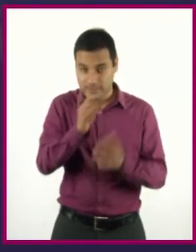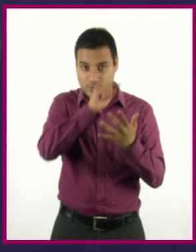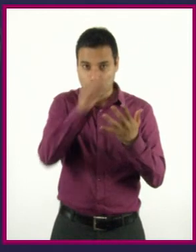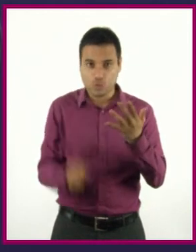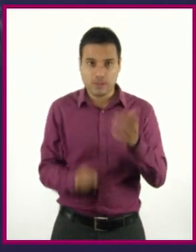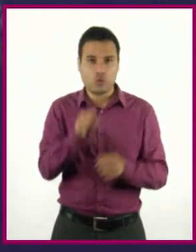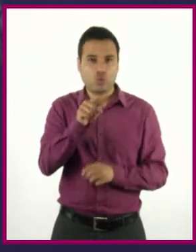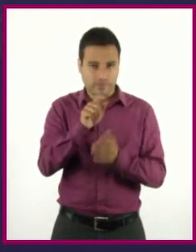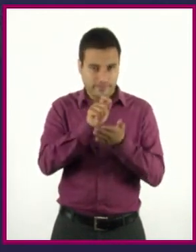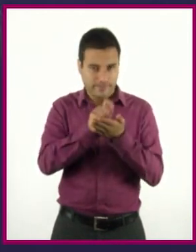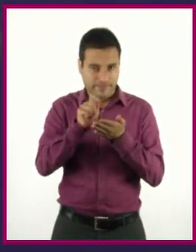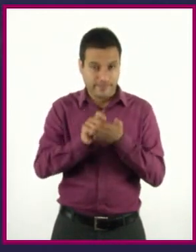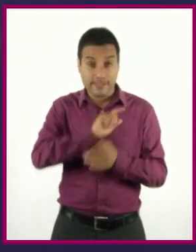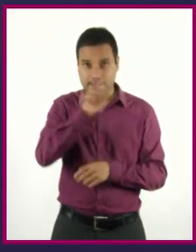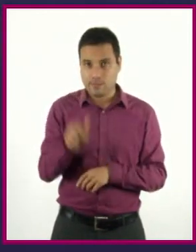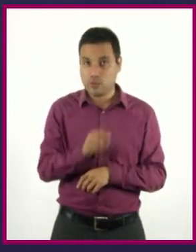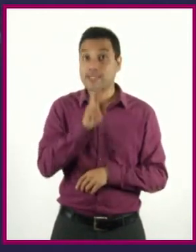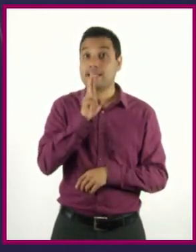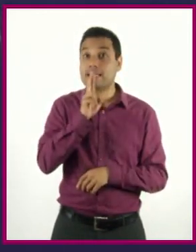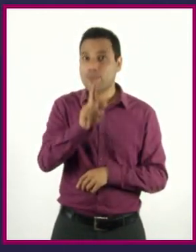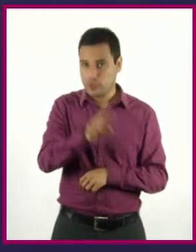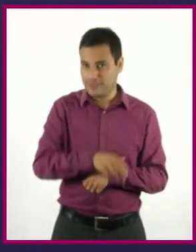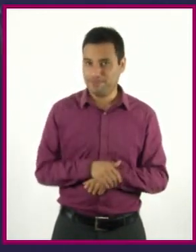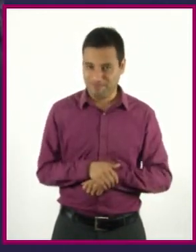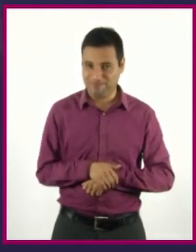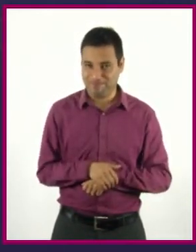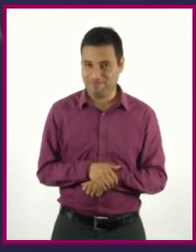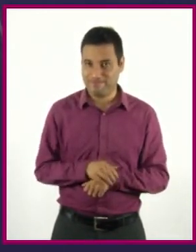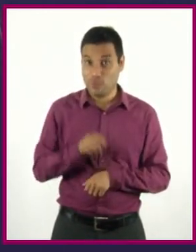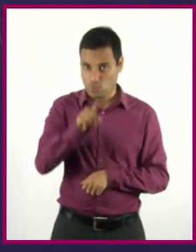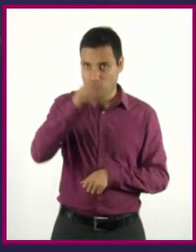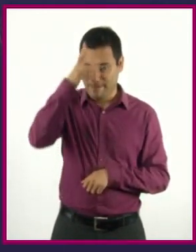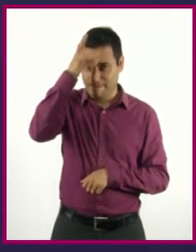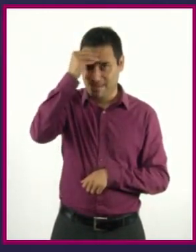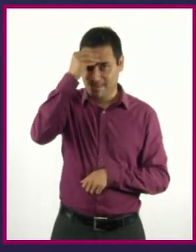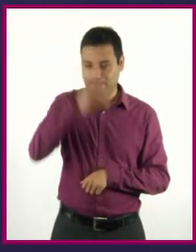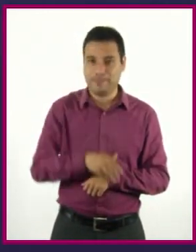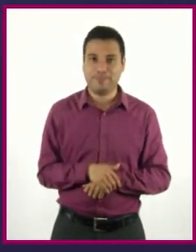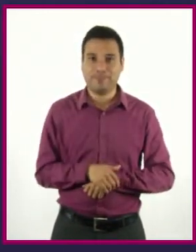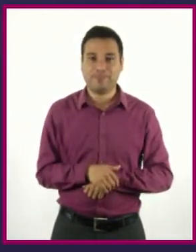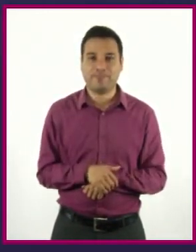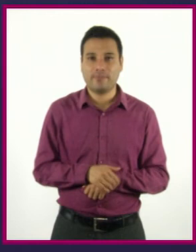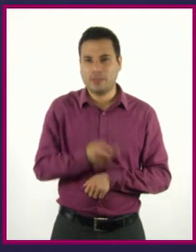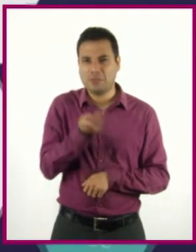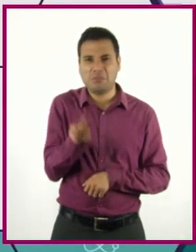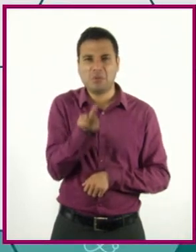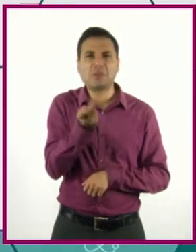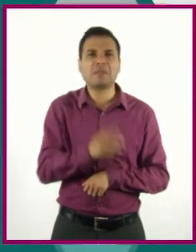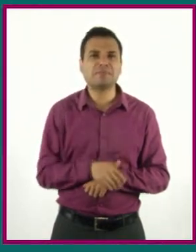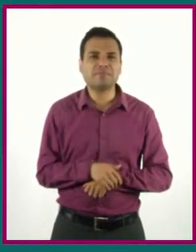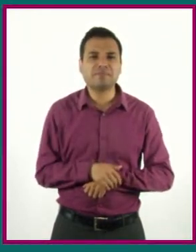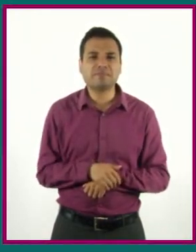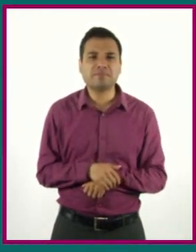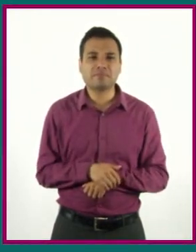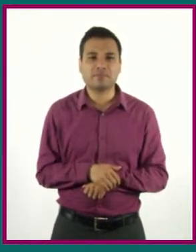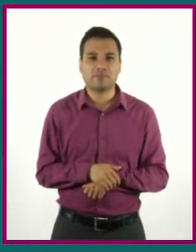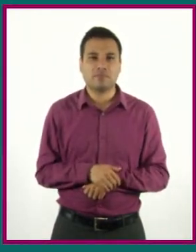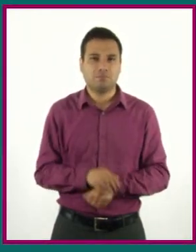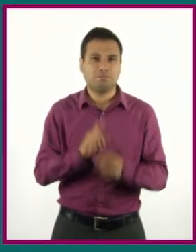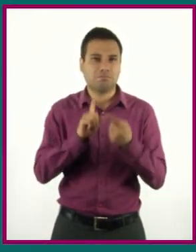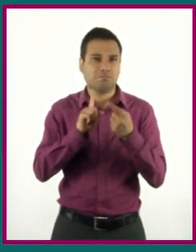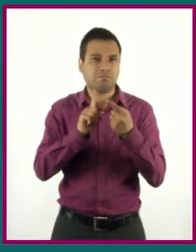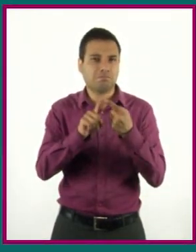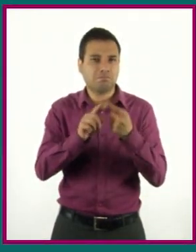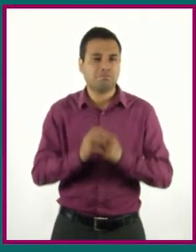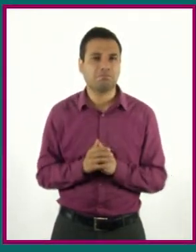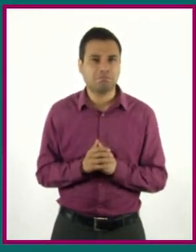y respóndanlas para reforzar lo que aprendimos en esta ocasión. Las preguntas son: ¿cuáles son las